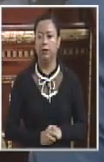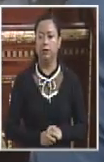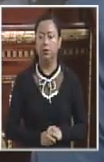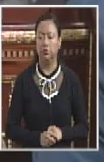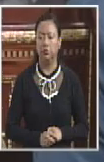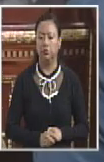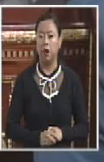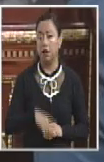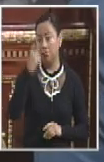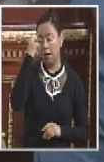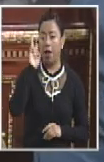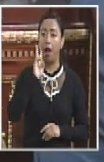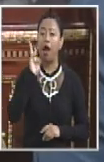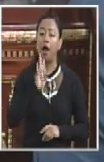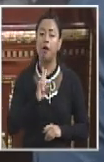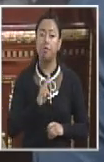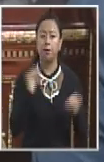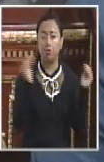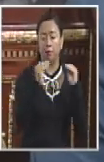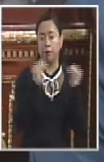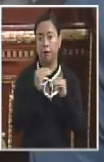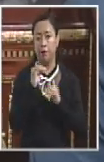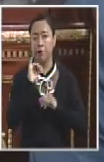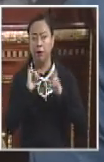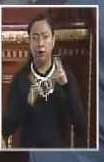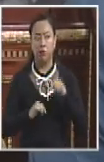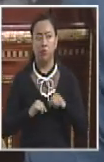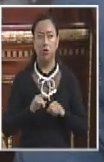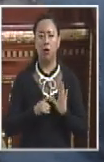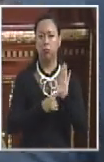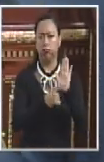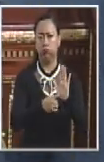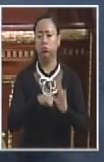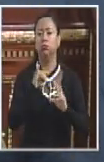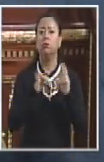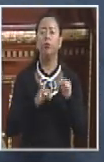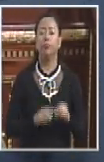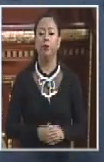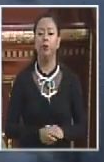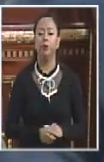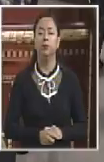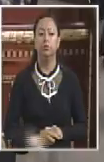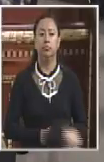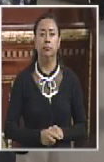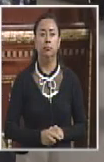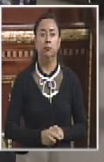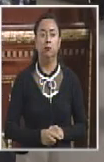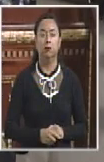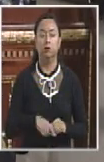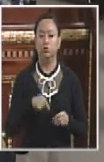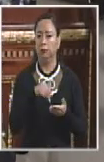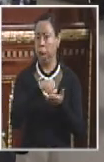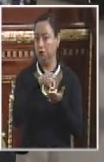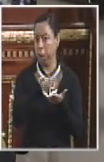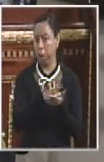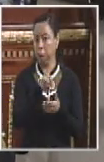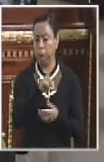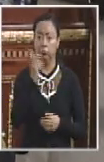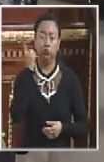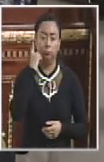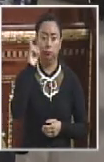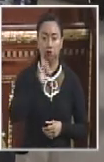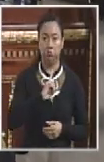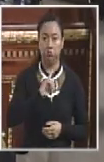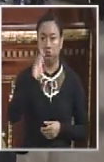si quieren rehuir el debate o si sí tienen los argumentos para darlo. Los precedentes ahí están, la diputada Donají